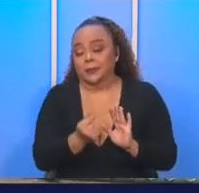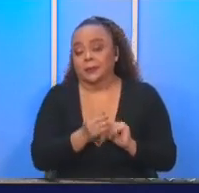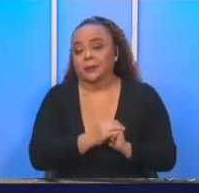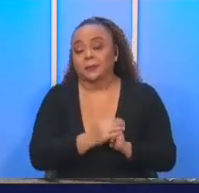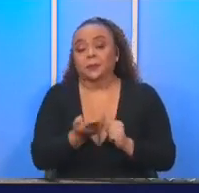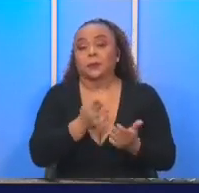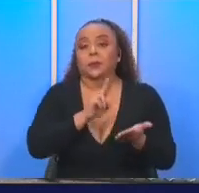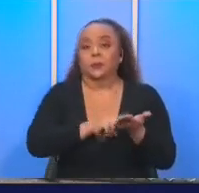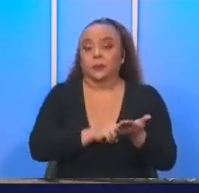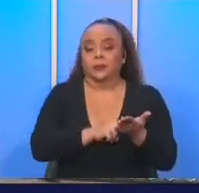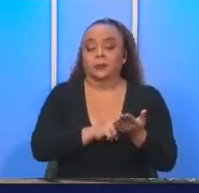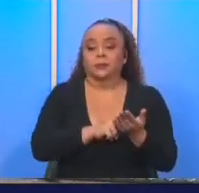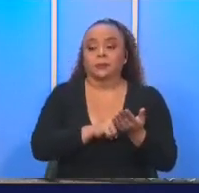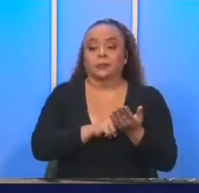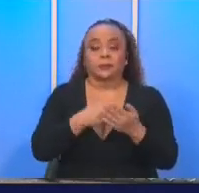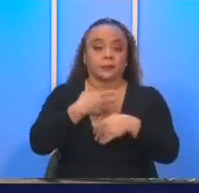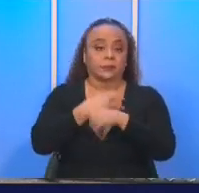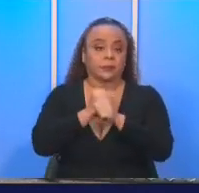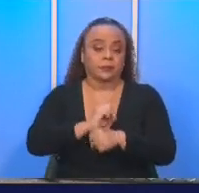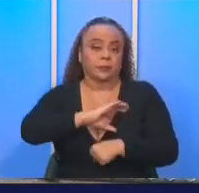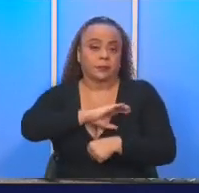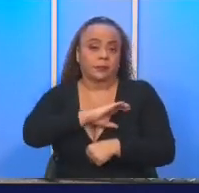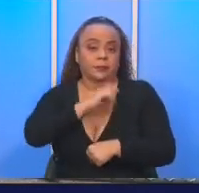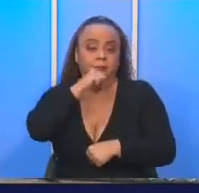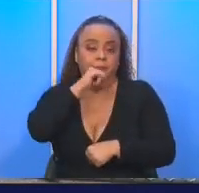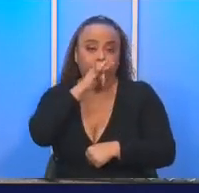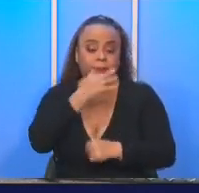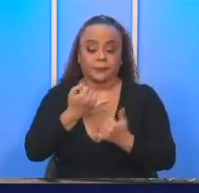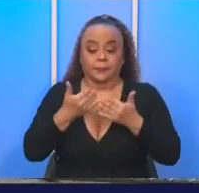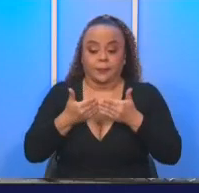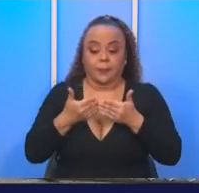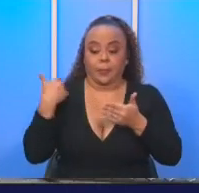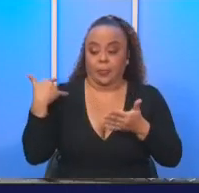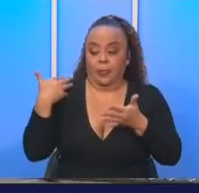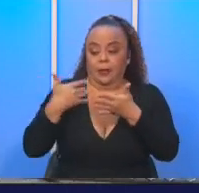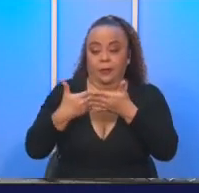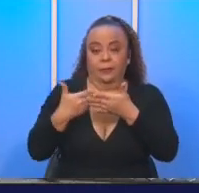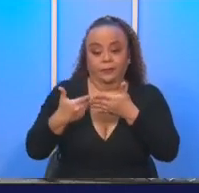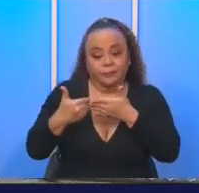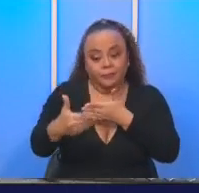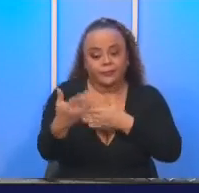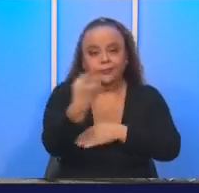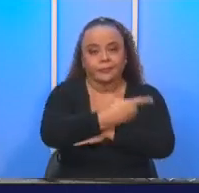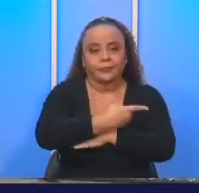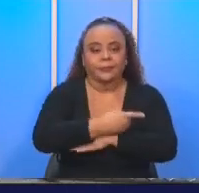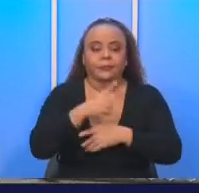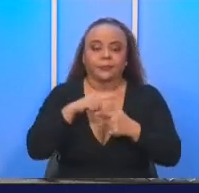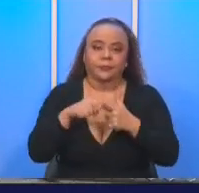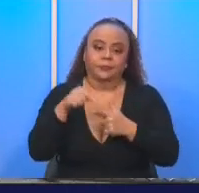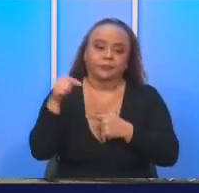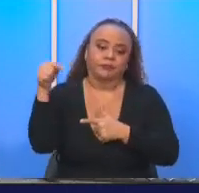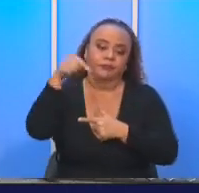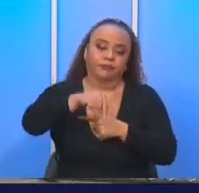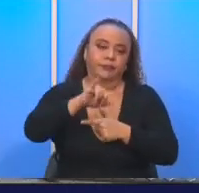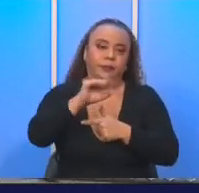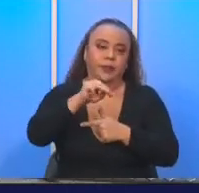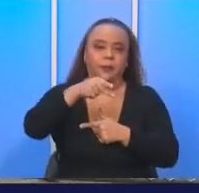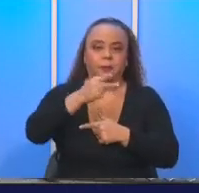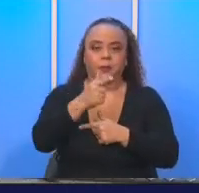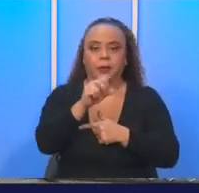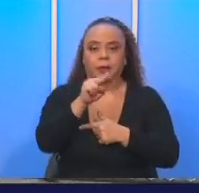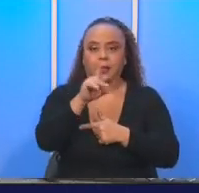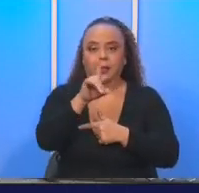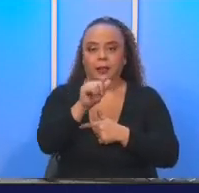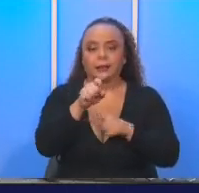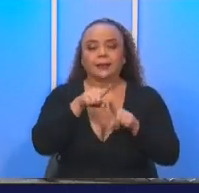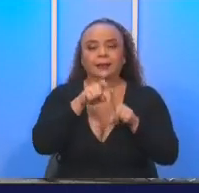efectivamente de las multas que realice la Policía de Tránsito durante estos días van a terminar viniendo a ser impugnadas por los conductores.